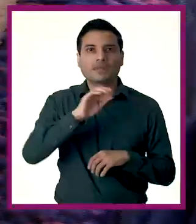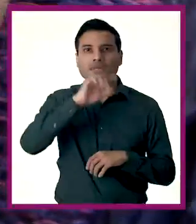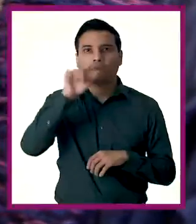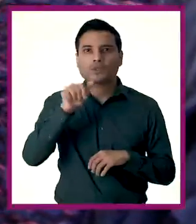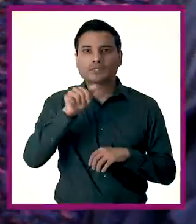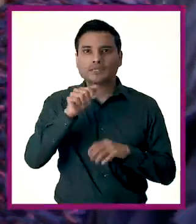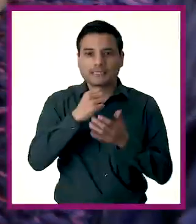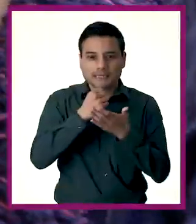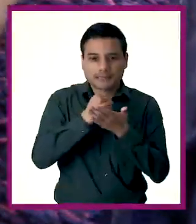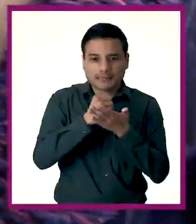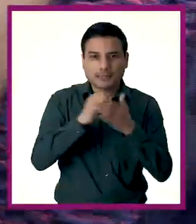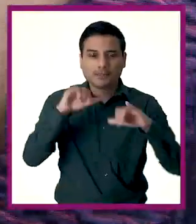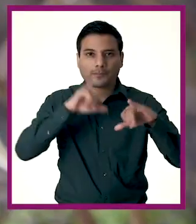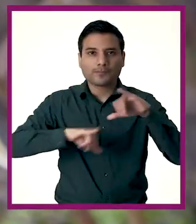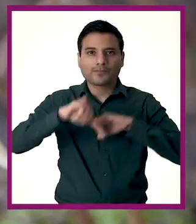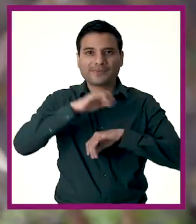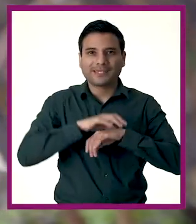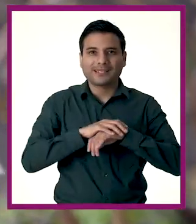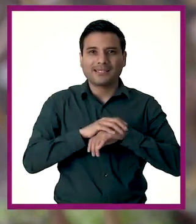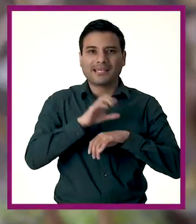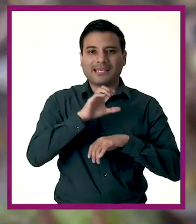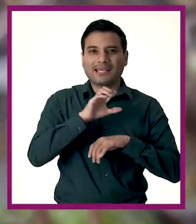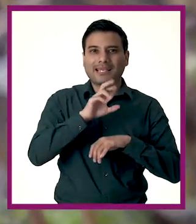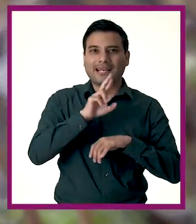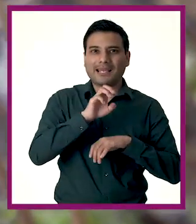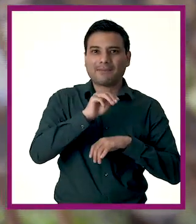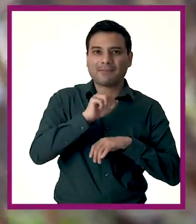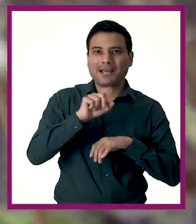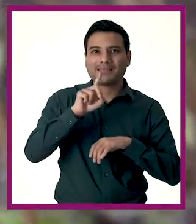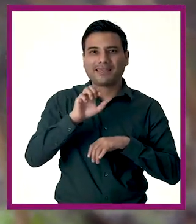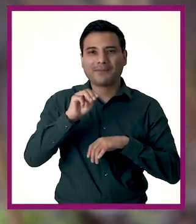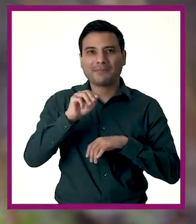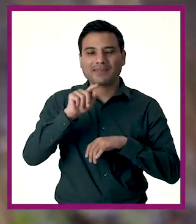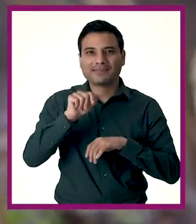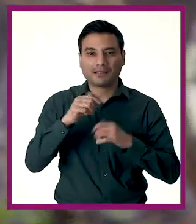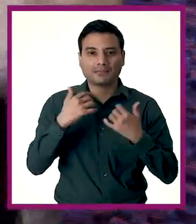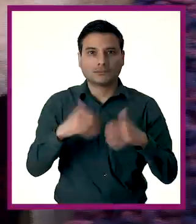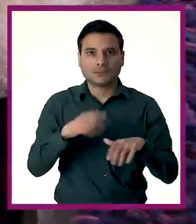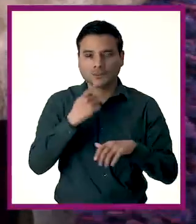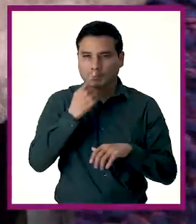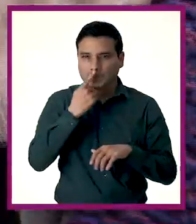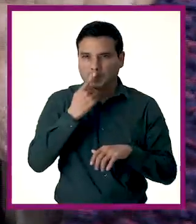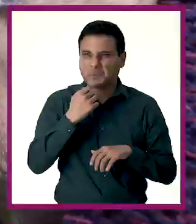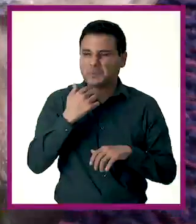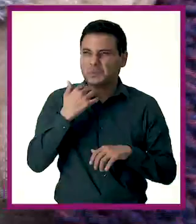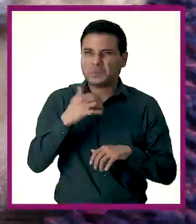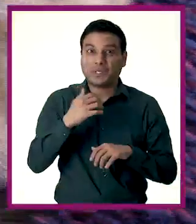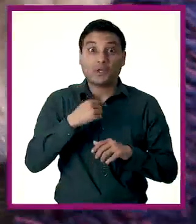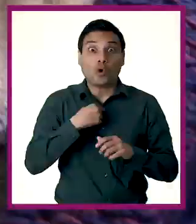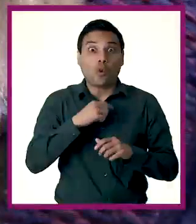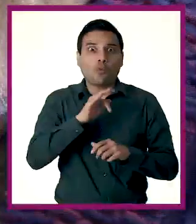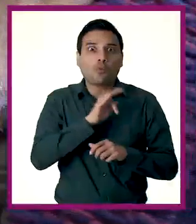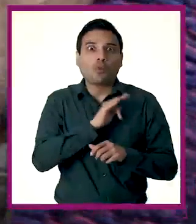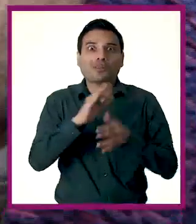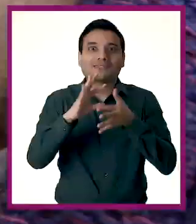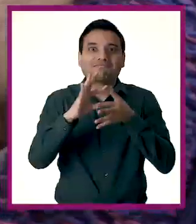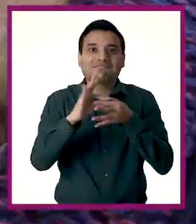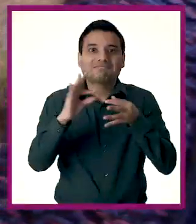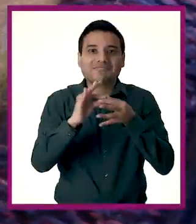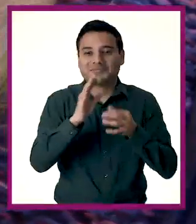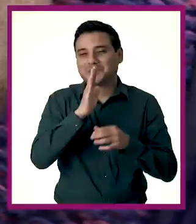esa bebida, pero es fuertísimo y delicioso. Lástima que no se puede transmitir.